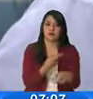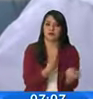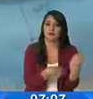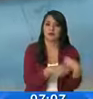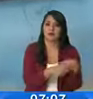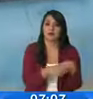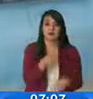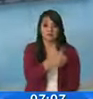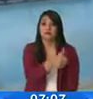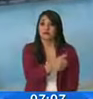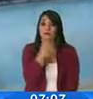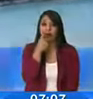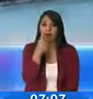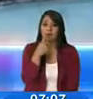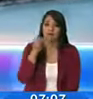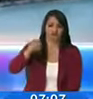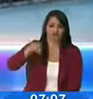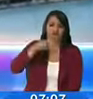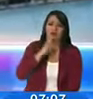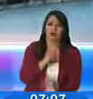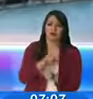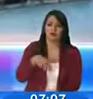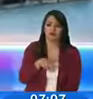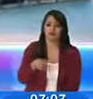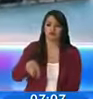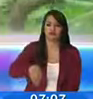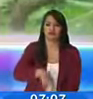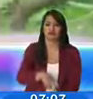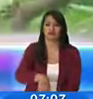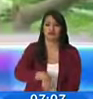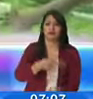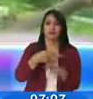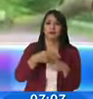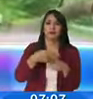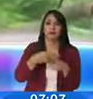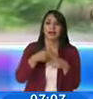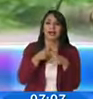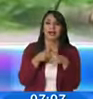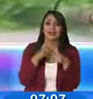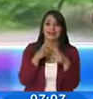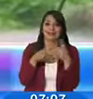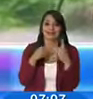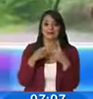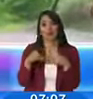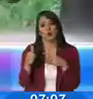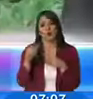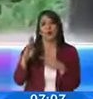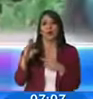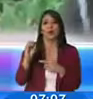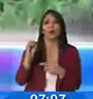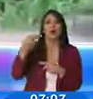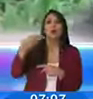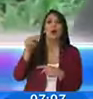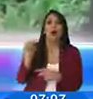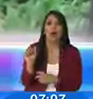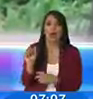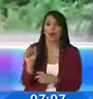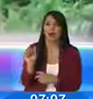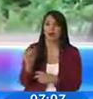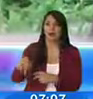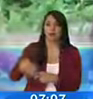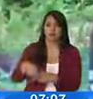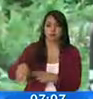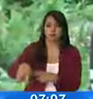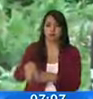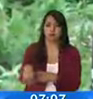propia boca, habla de culebra X y también habla del tema de la boa, ¿no es cierto? Boa conspictum imperatum